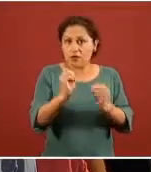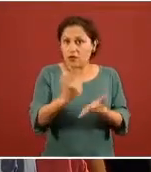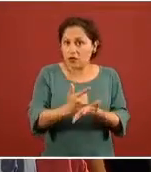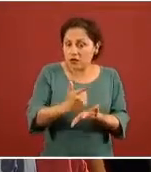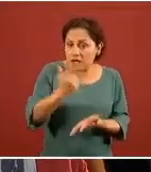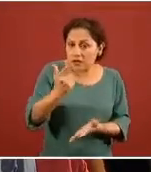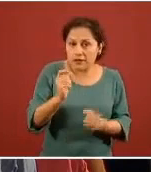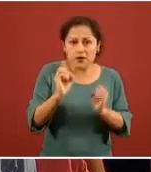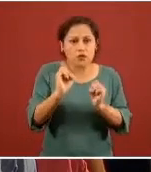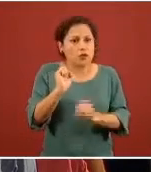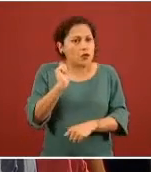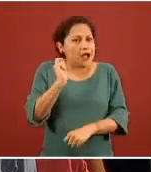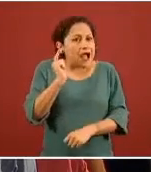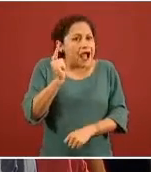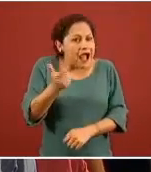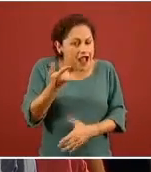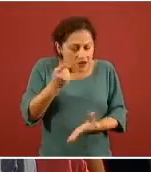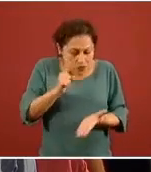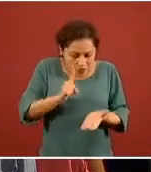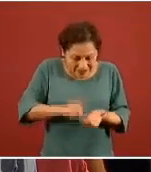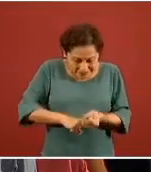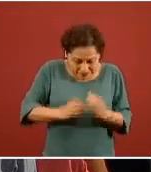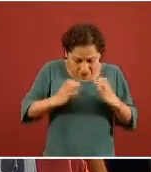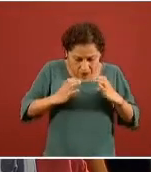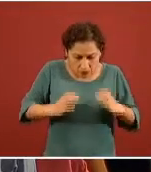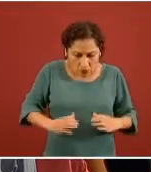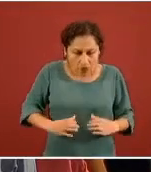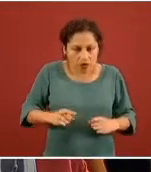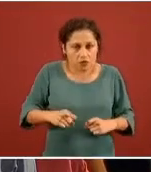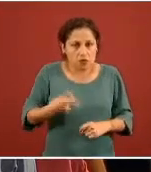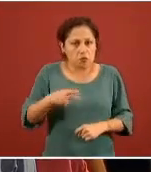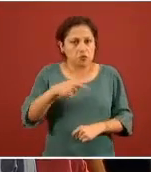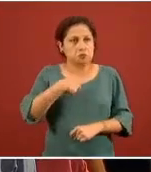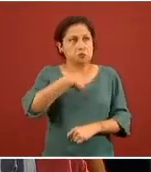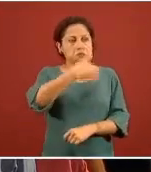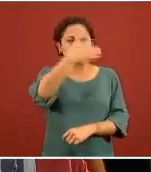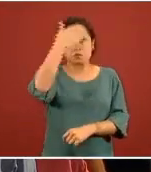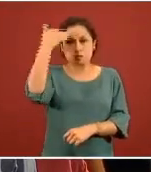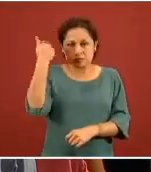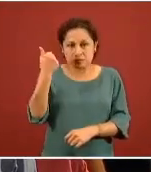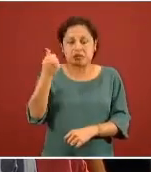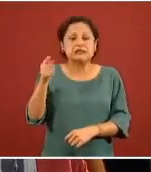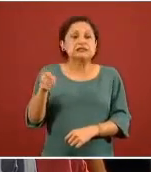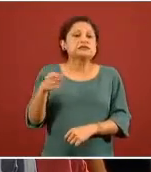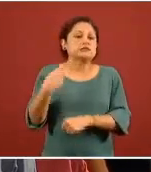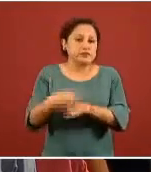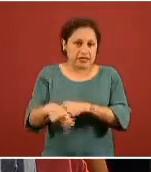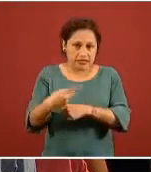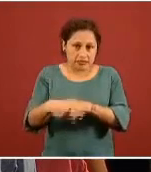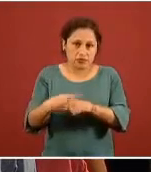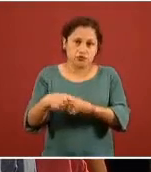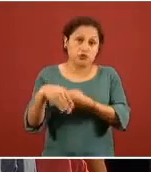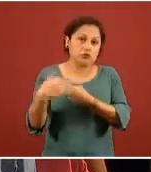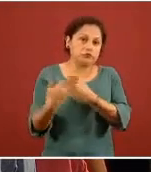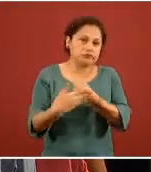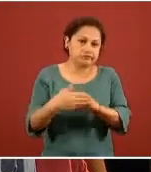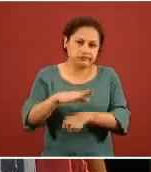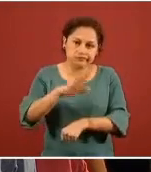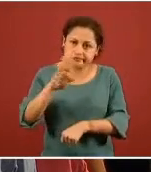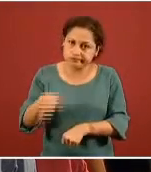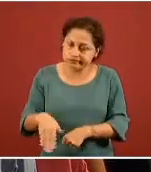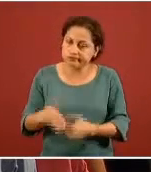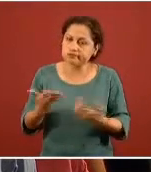que la lleve incluso a la muerte. Sobre todo, considerar que hay poblaciones también de